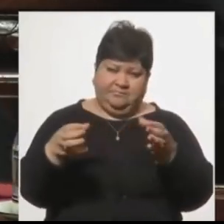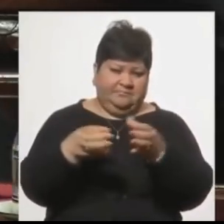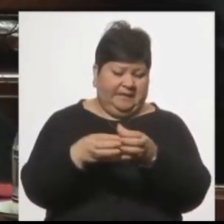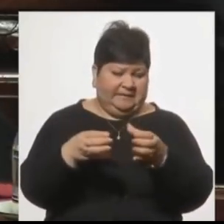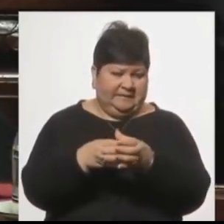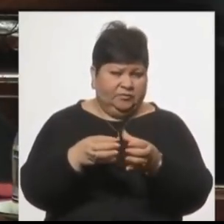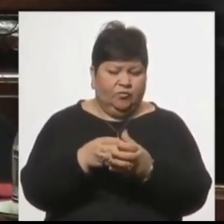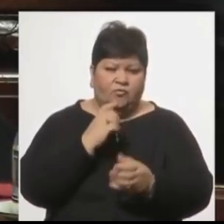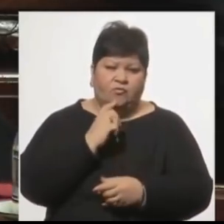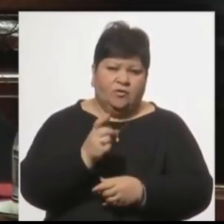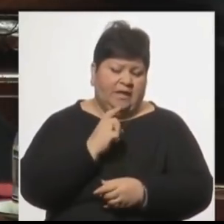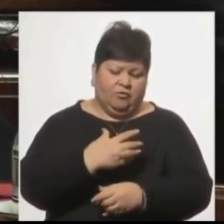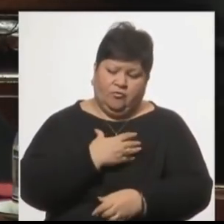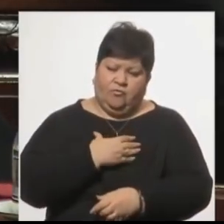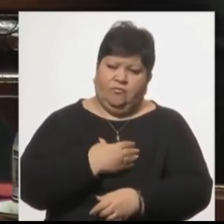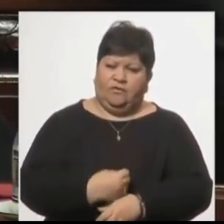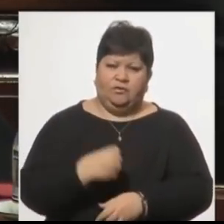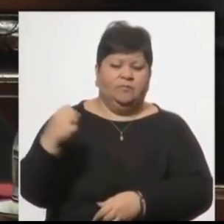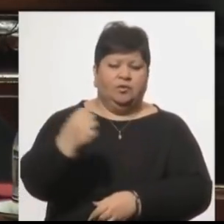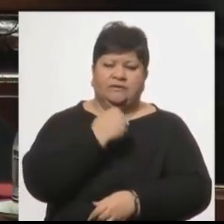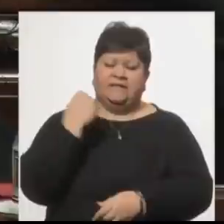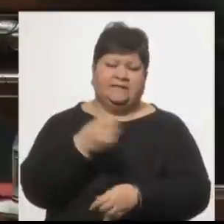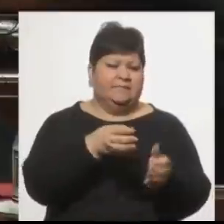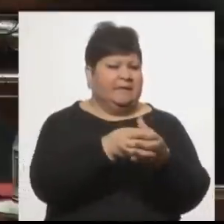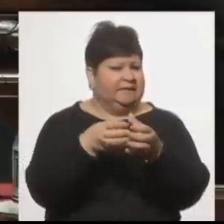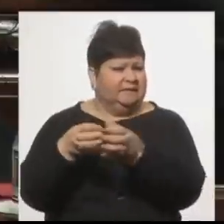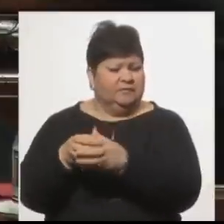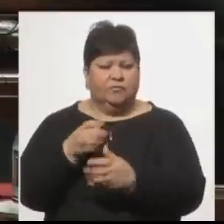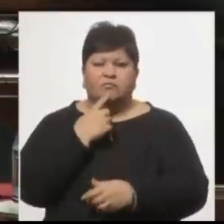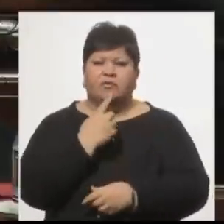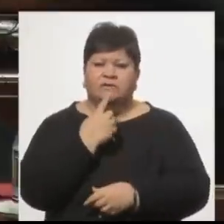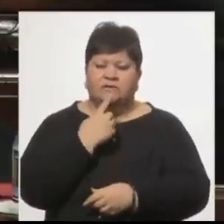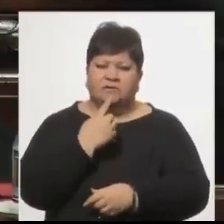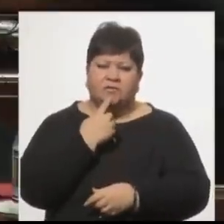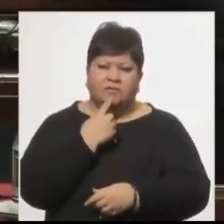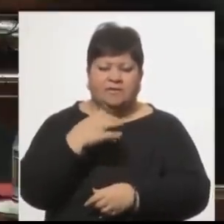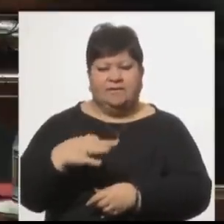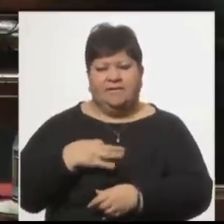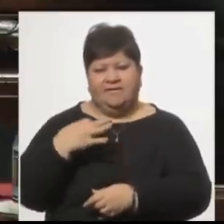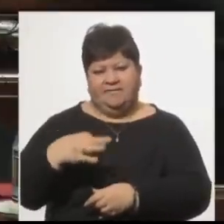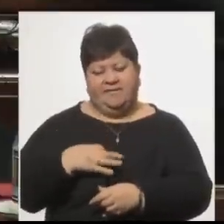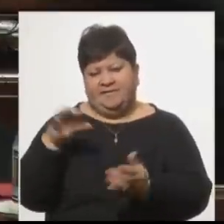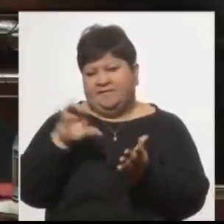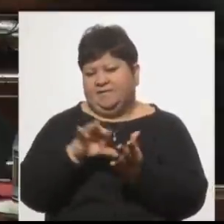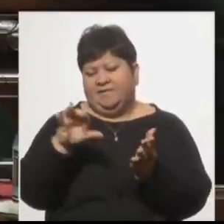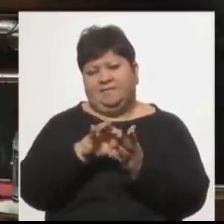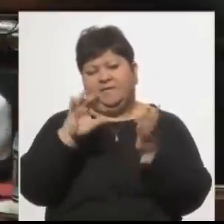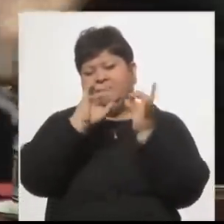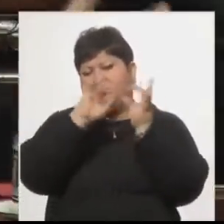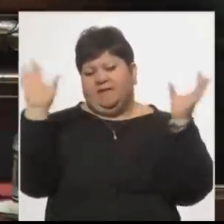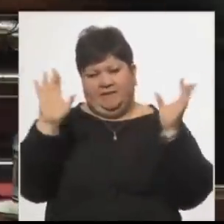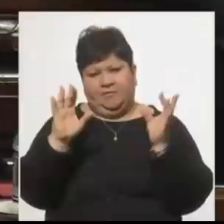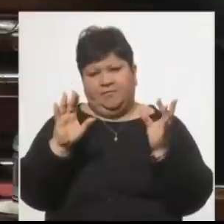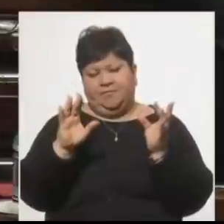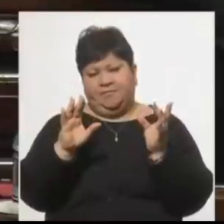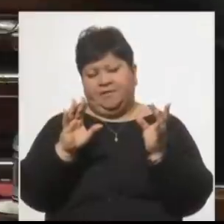convicción sobre la importancia de los partidos políticos en la vida democrática. Los padres fundadores de la